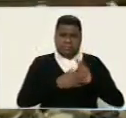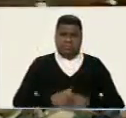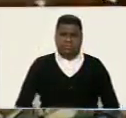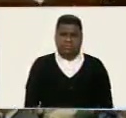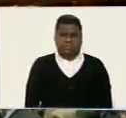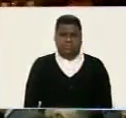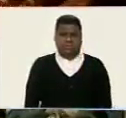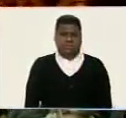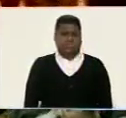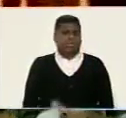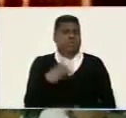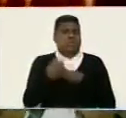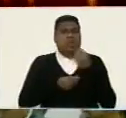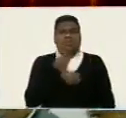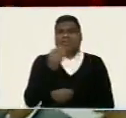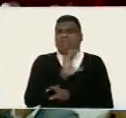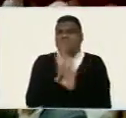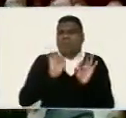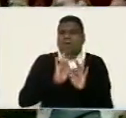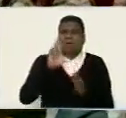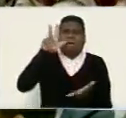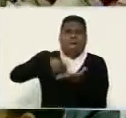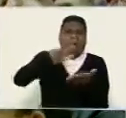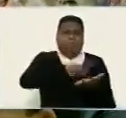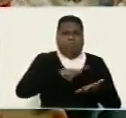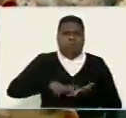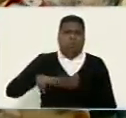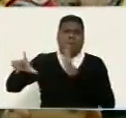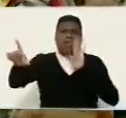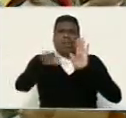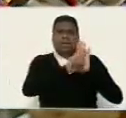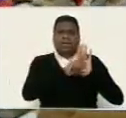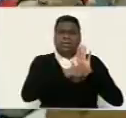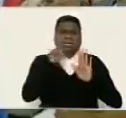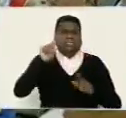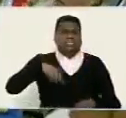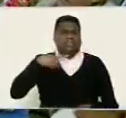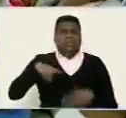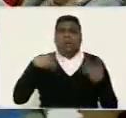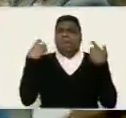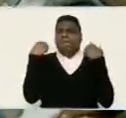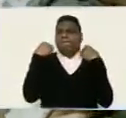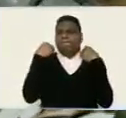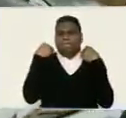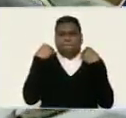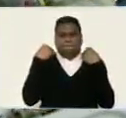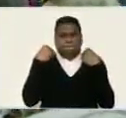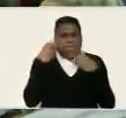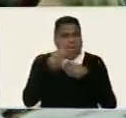No hacemos nada con aprobar leyes si no somos capaces de ponerlas en práctica.